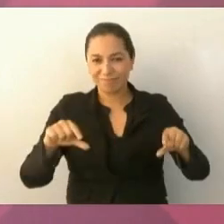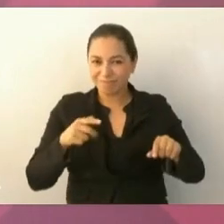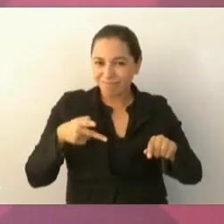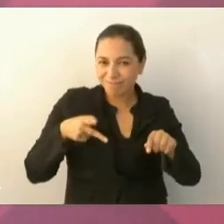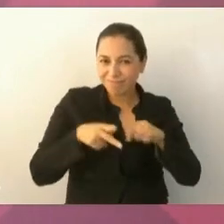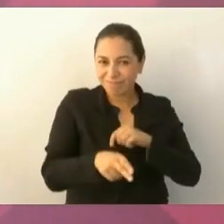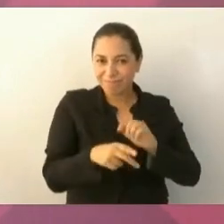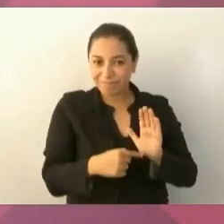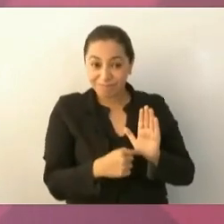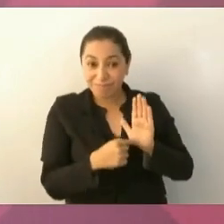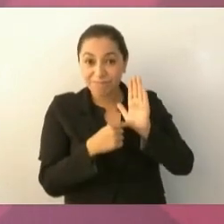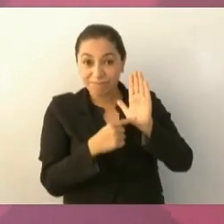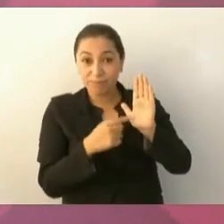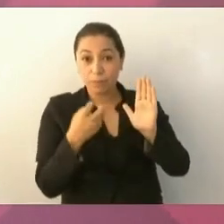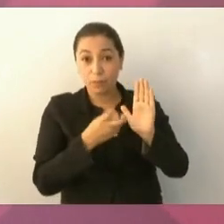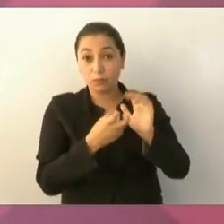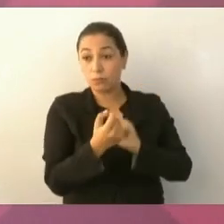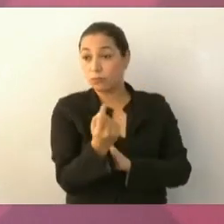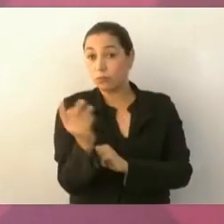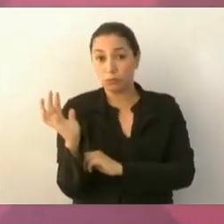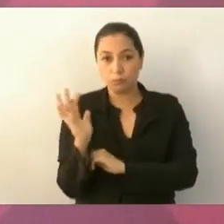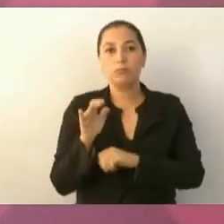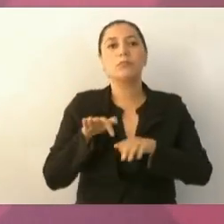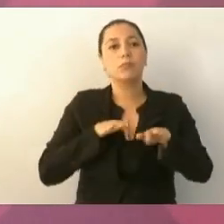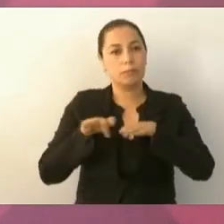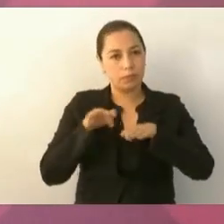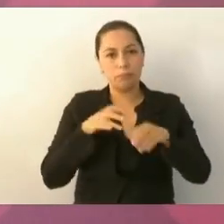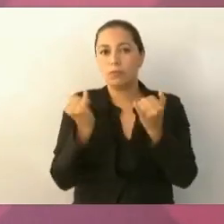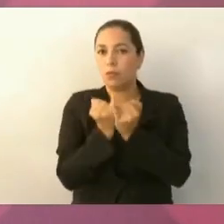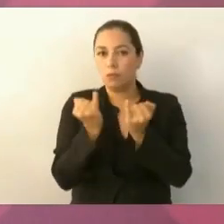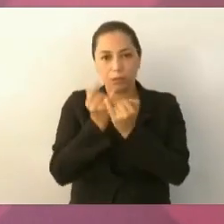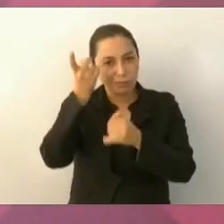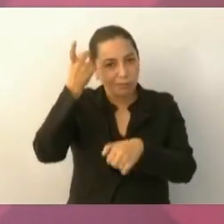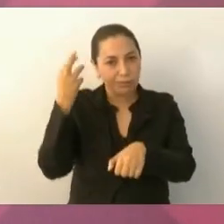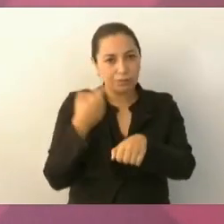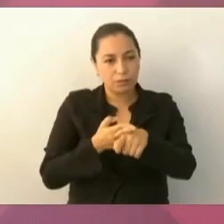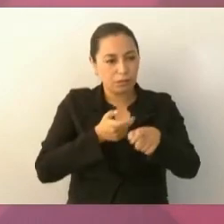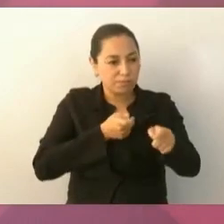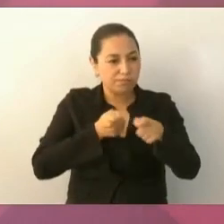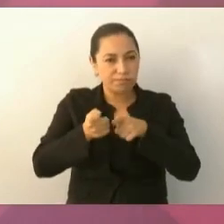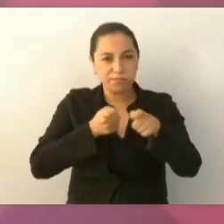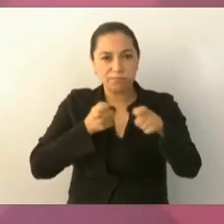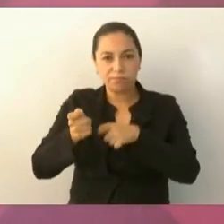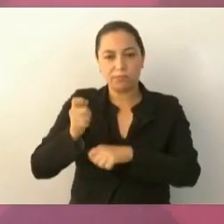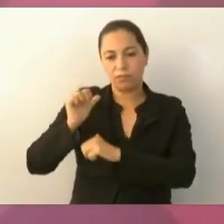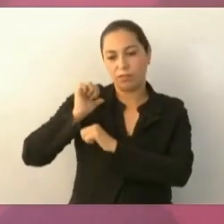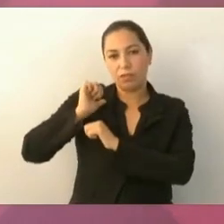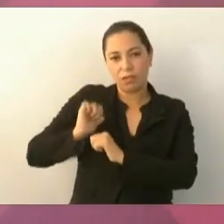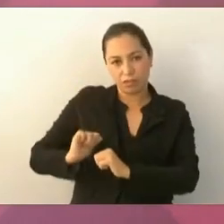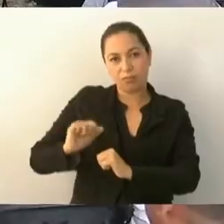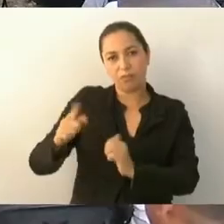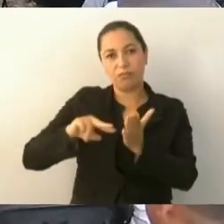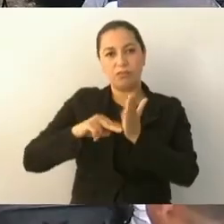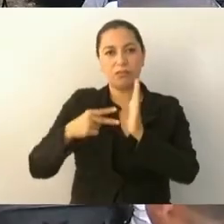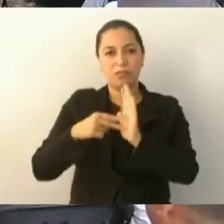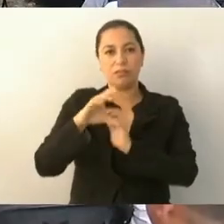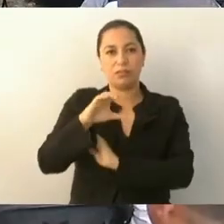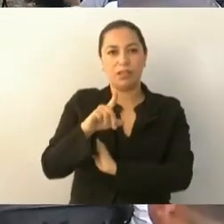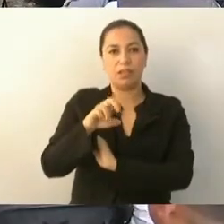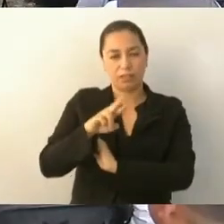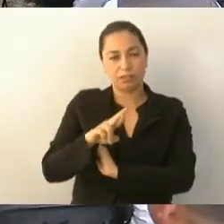muchos trabajadores, pero a la dirección del ingeniero Cedri, al que yo le aplaudo.